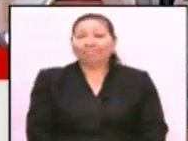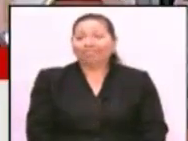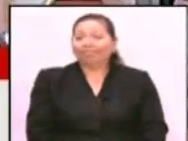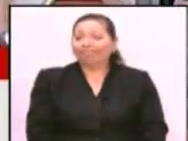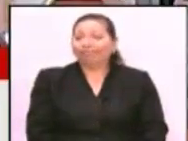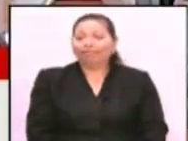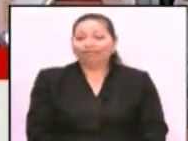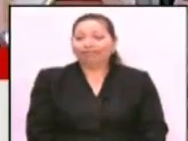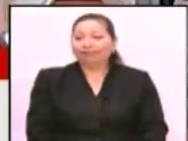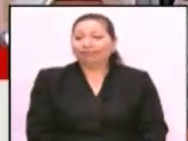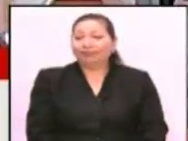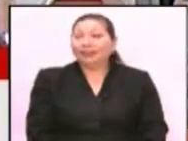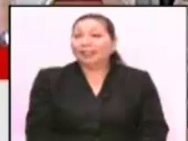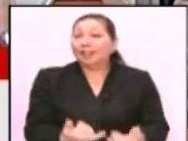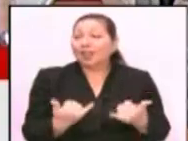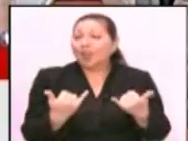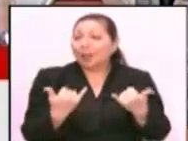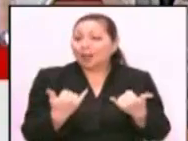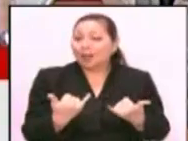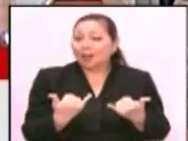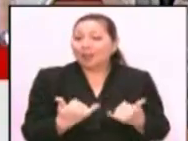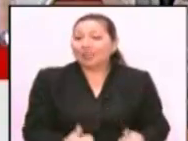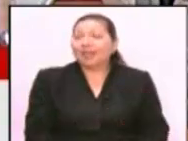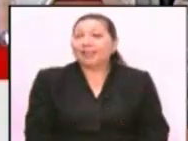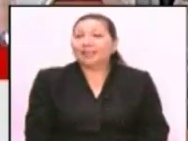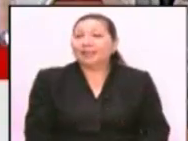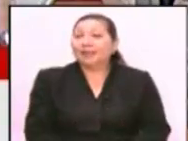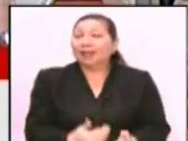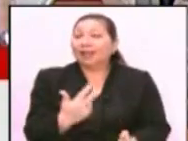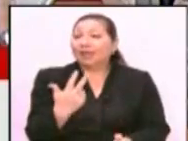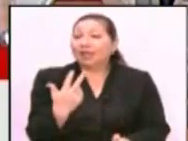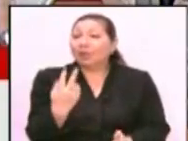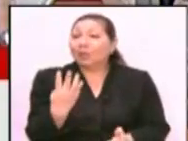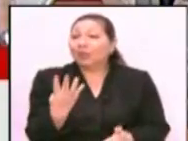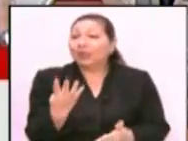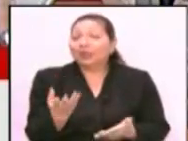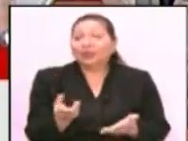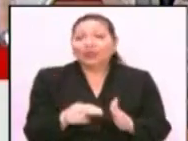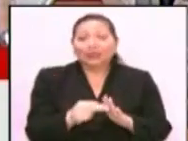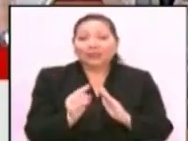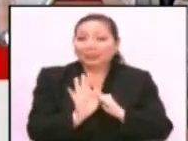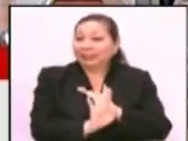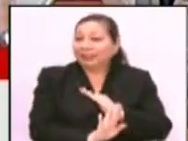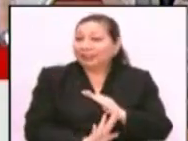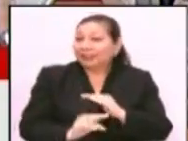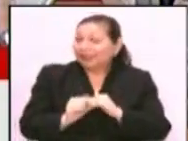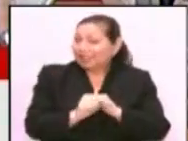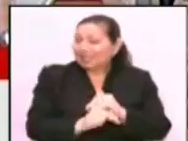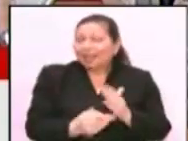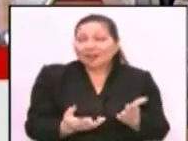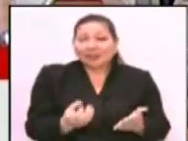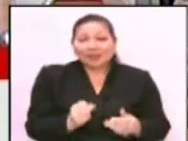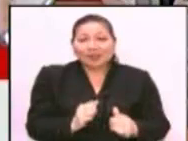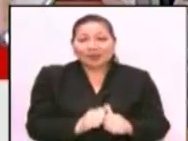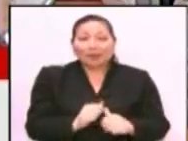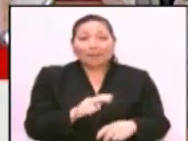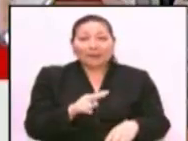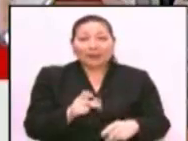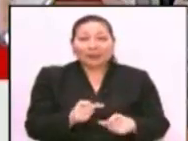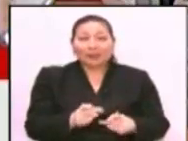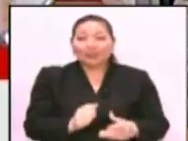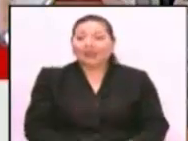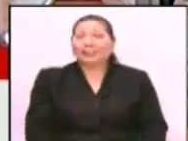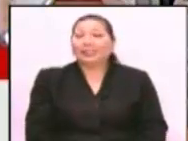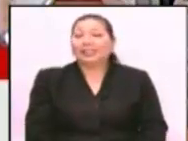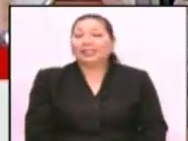cierto? Que hoy día, por cierto, antes del 1343 existía a nivel nacional. O sea, los empresarios o personas naturales que están en los